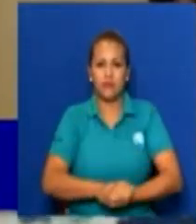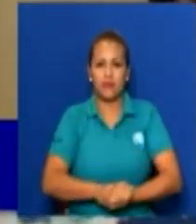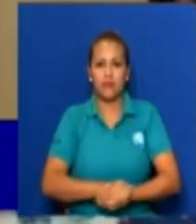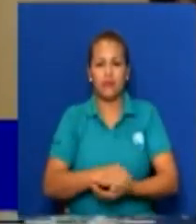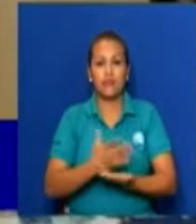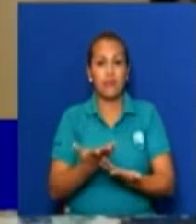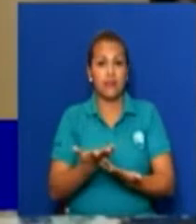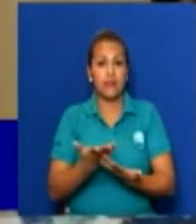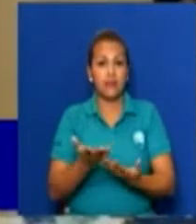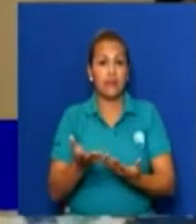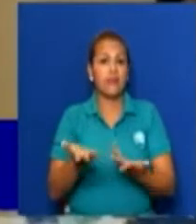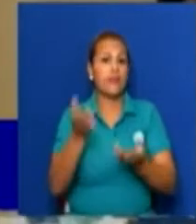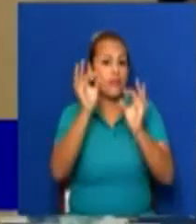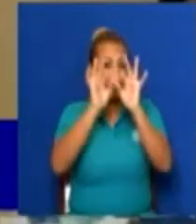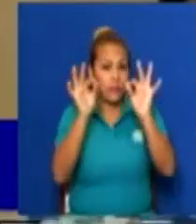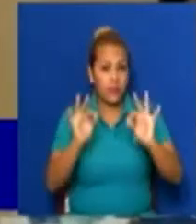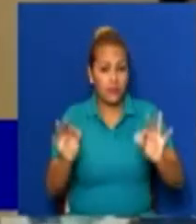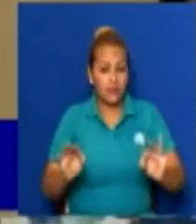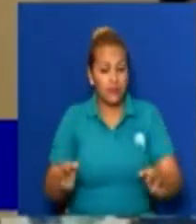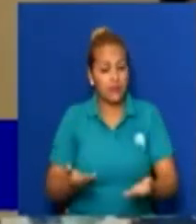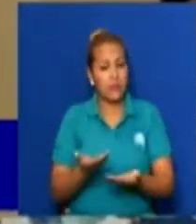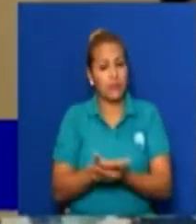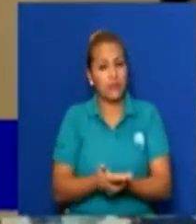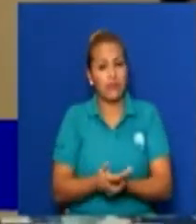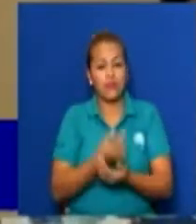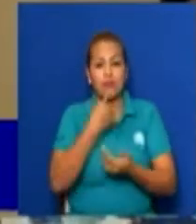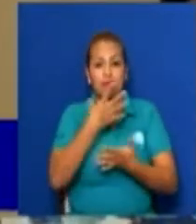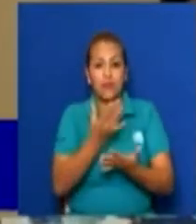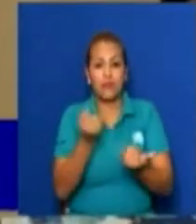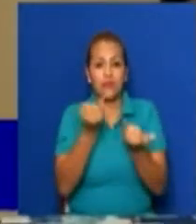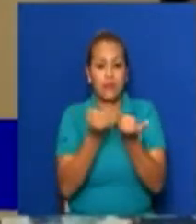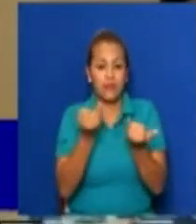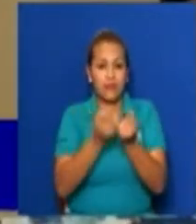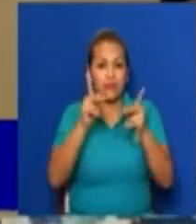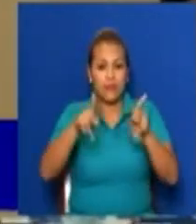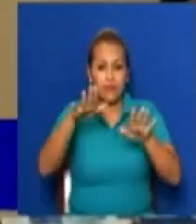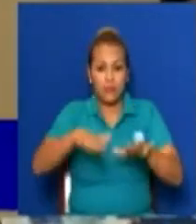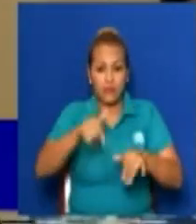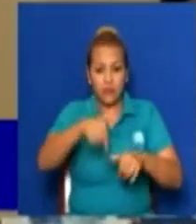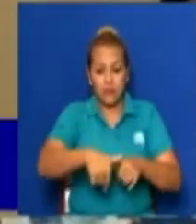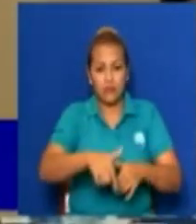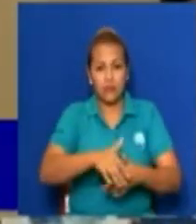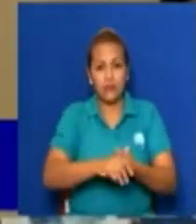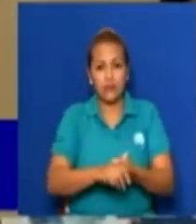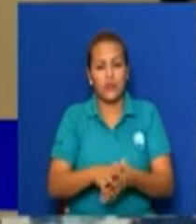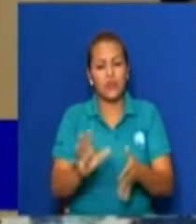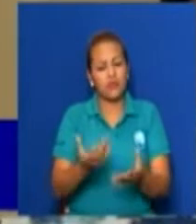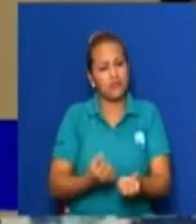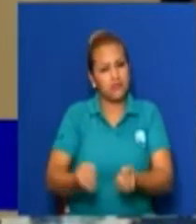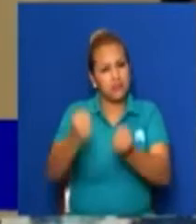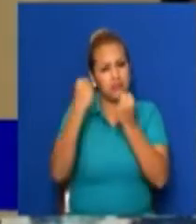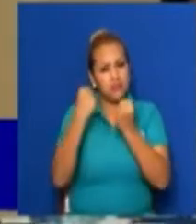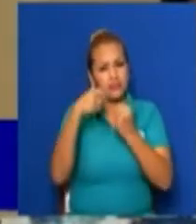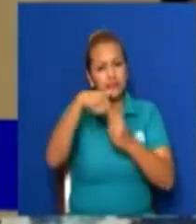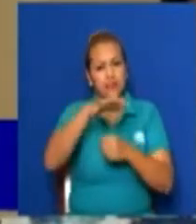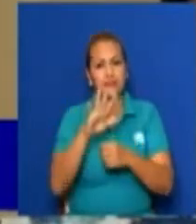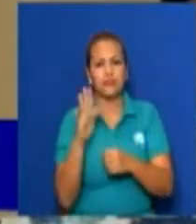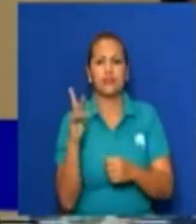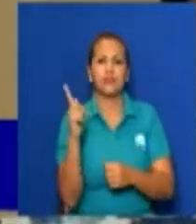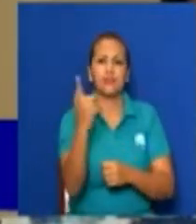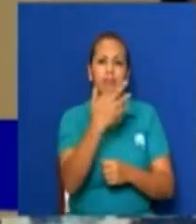Felicitarlos de antemano porque nosotros los que estamos aquí somos fuerza mayoritaria en relación al trabajo